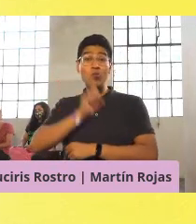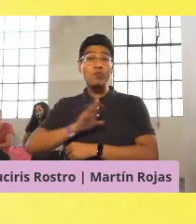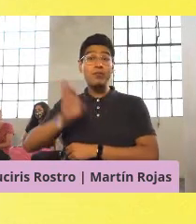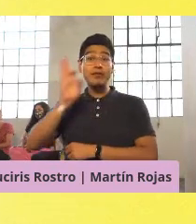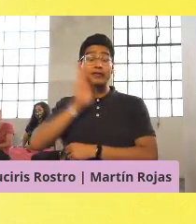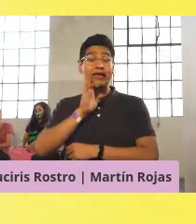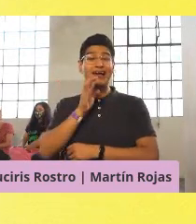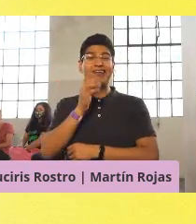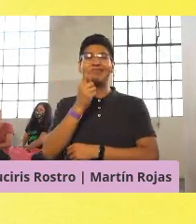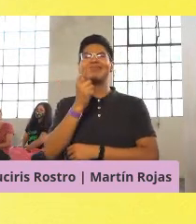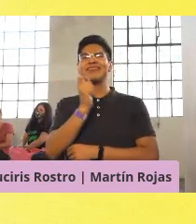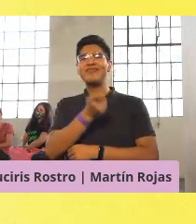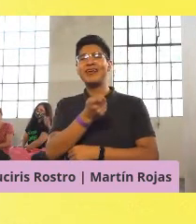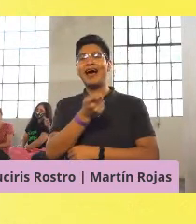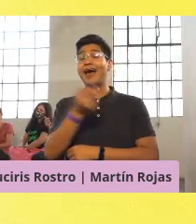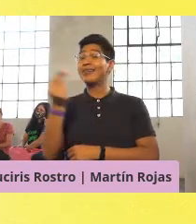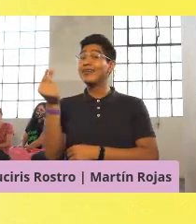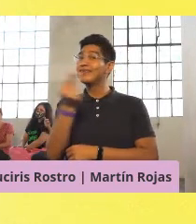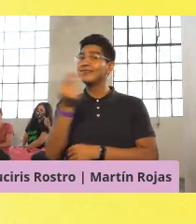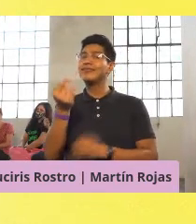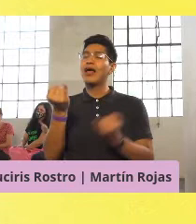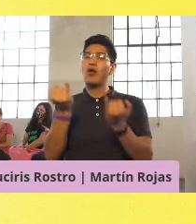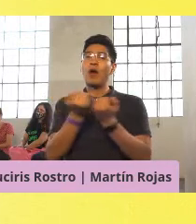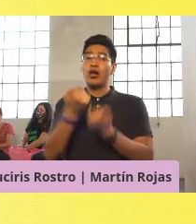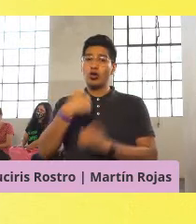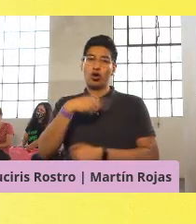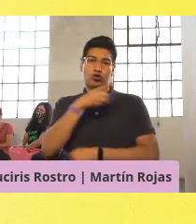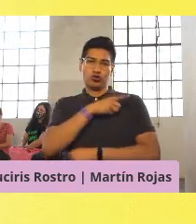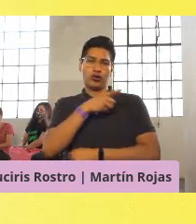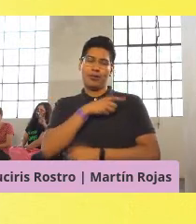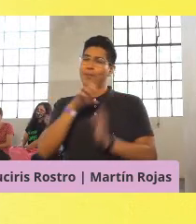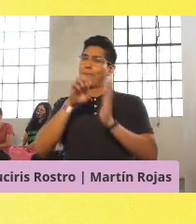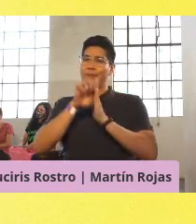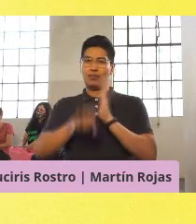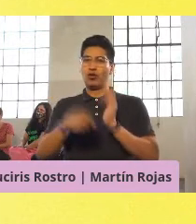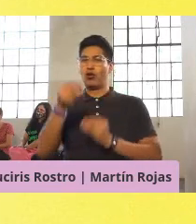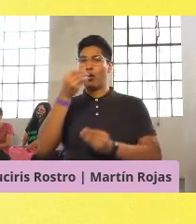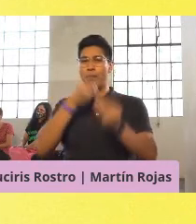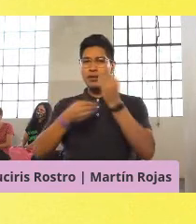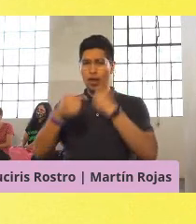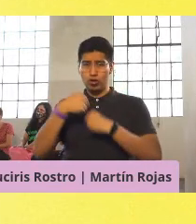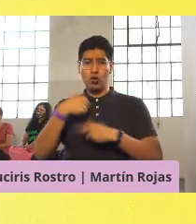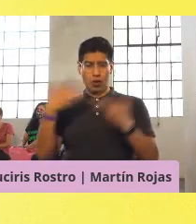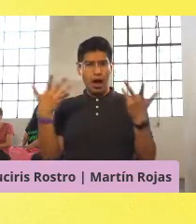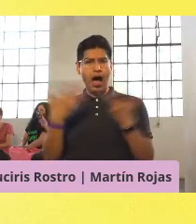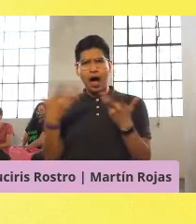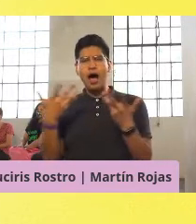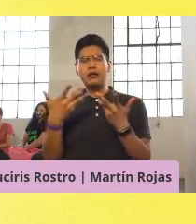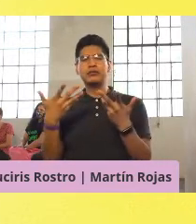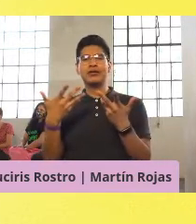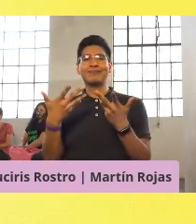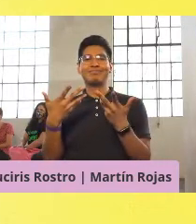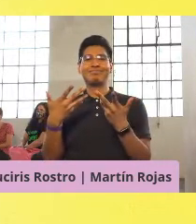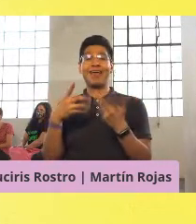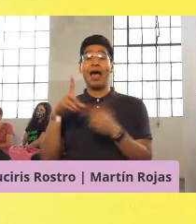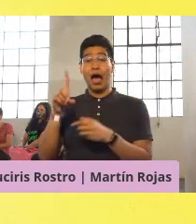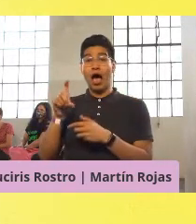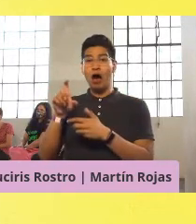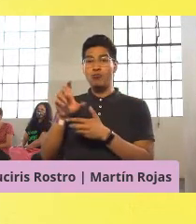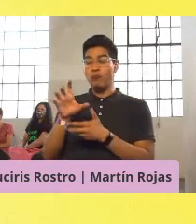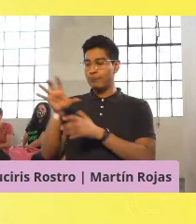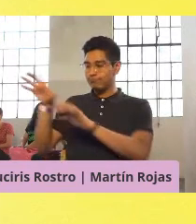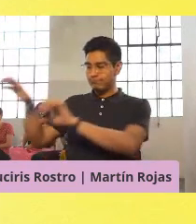ser autosustentable, ¿no? Producir tus propios alimentos, producir, recolectar tu propia agua,